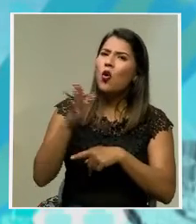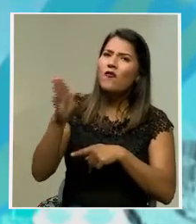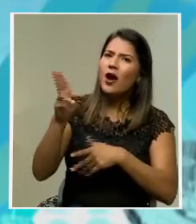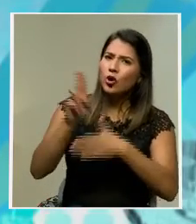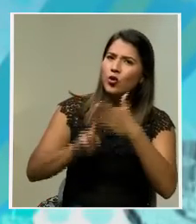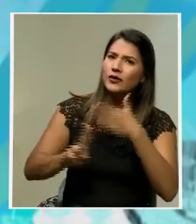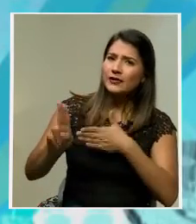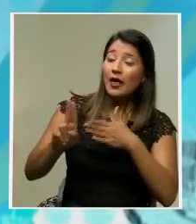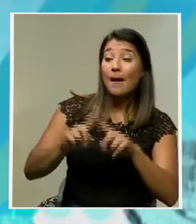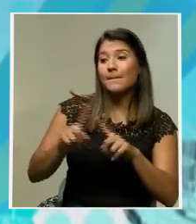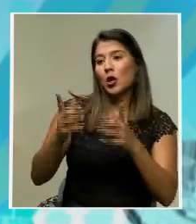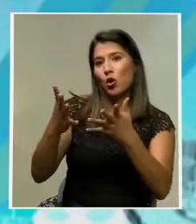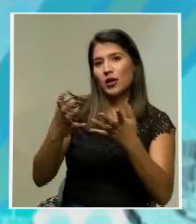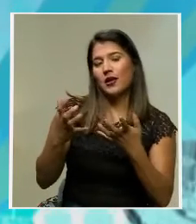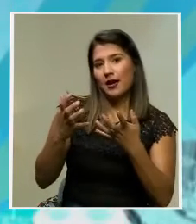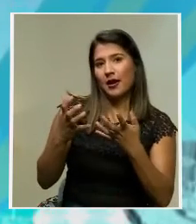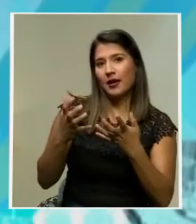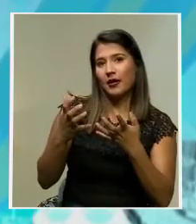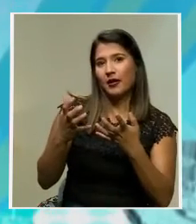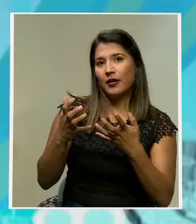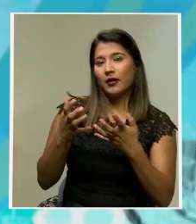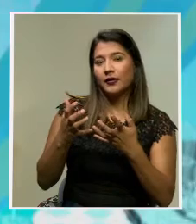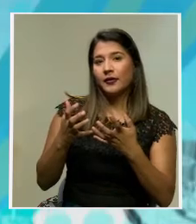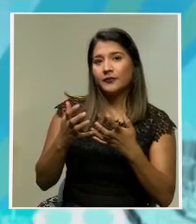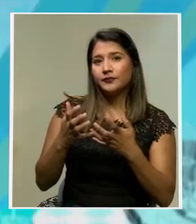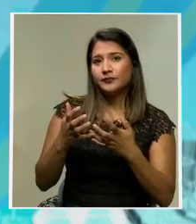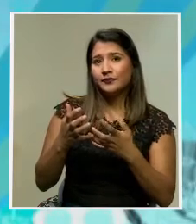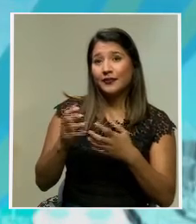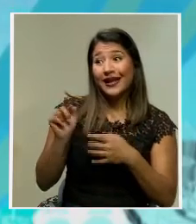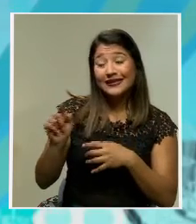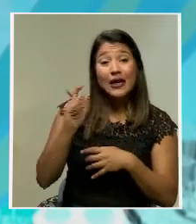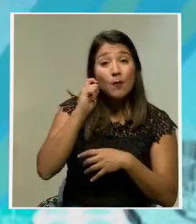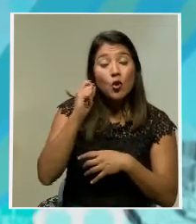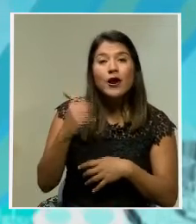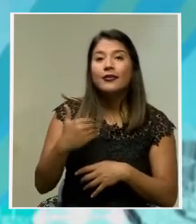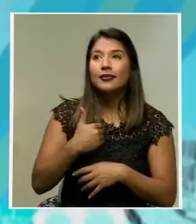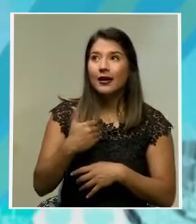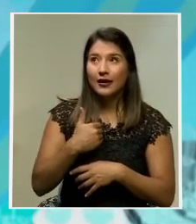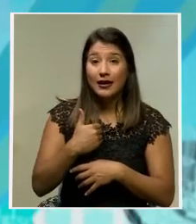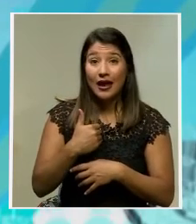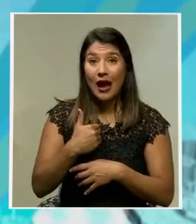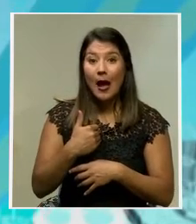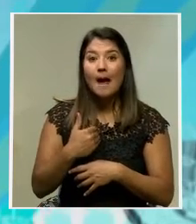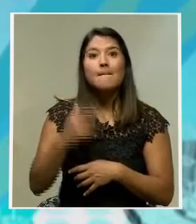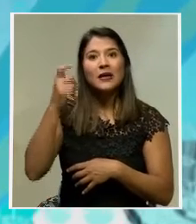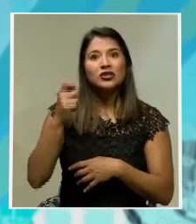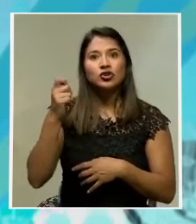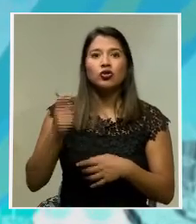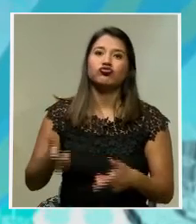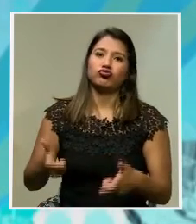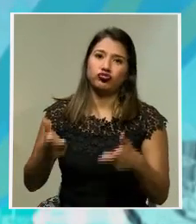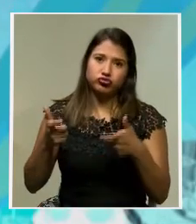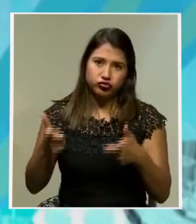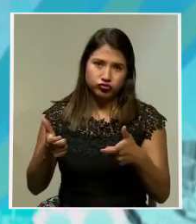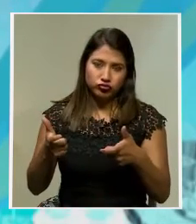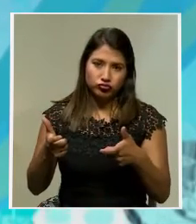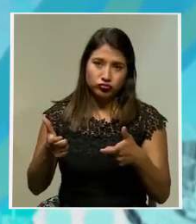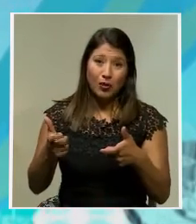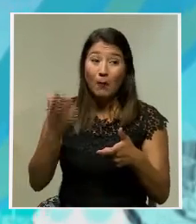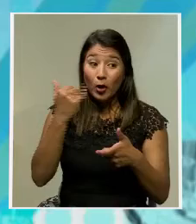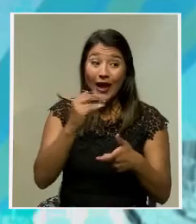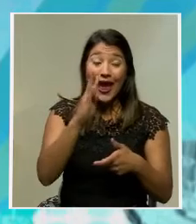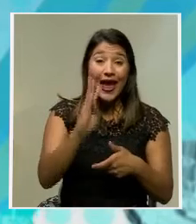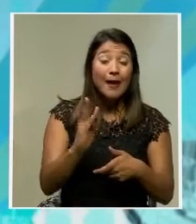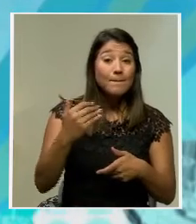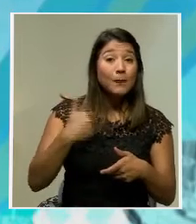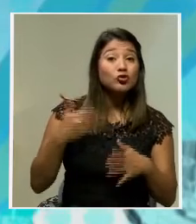como magistrado, y ella, una de las pensiones millonarias que tenía era por la muerte de su esposo. Ahí pues tal vez nos da